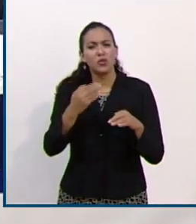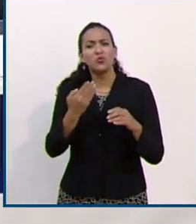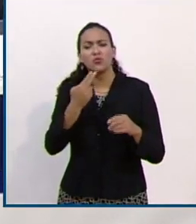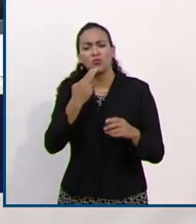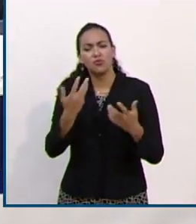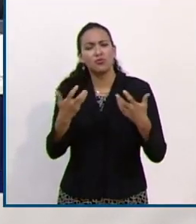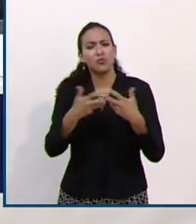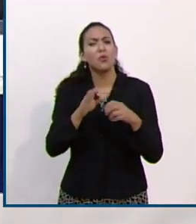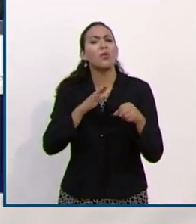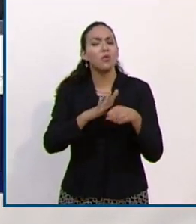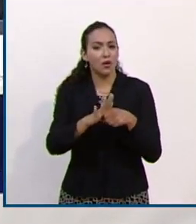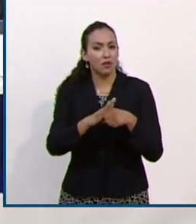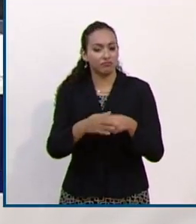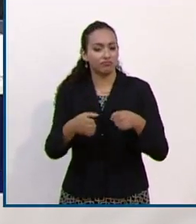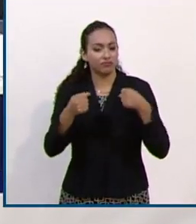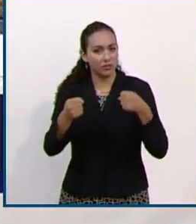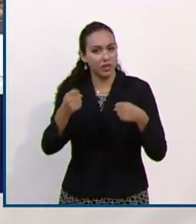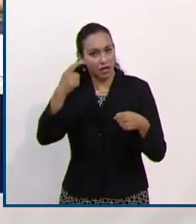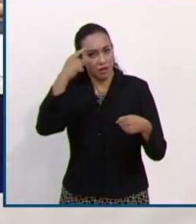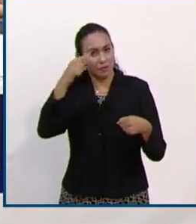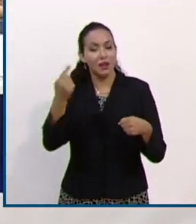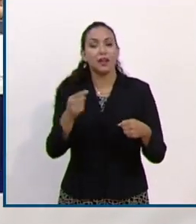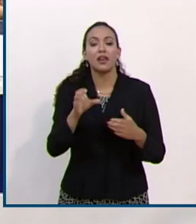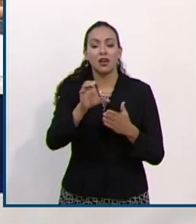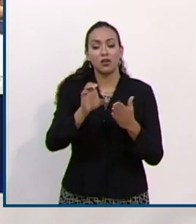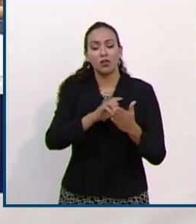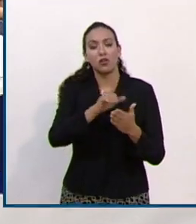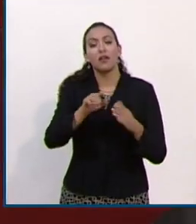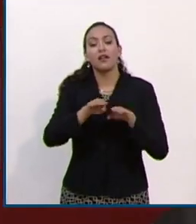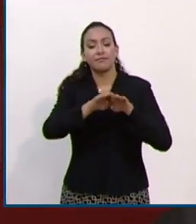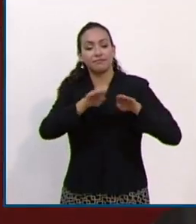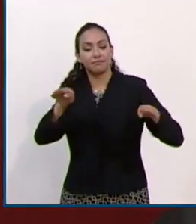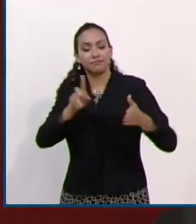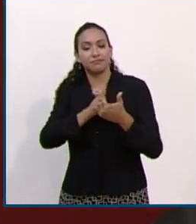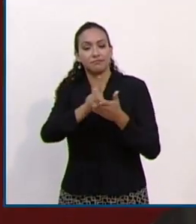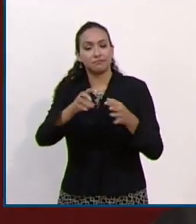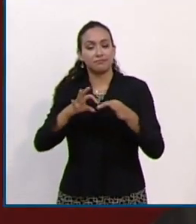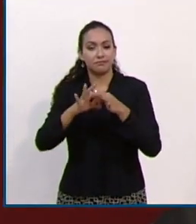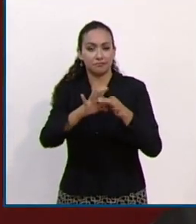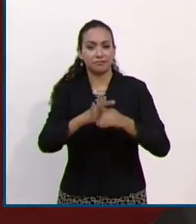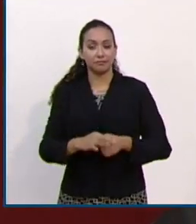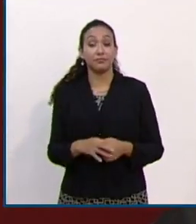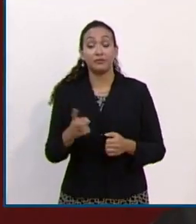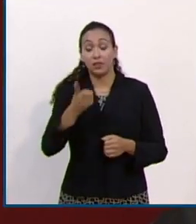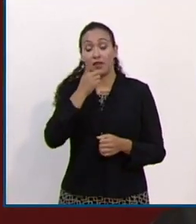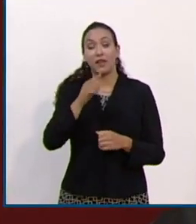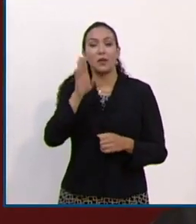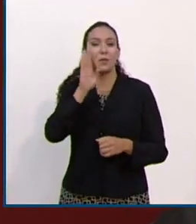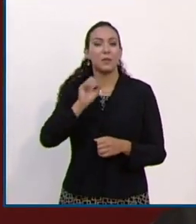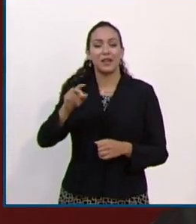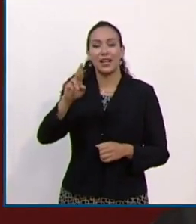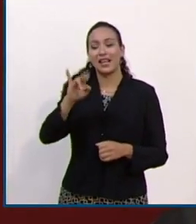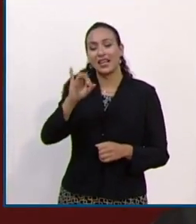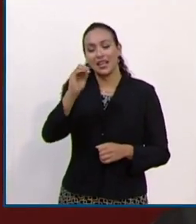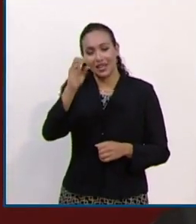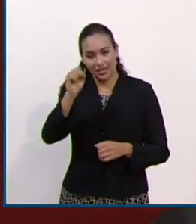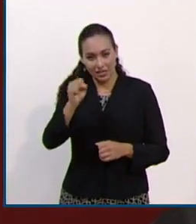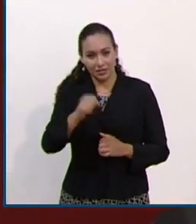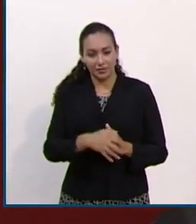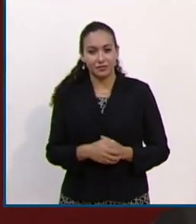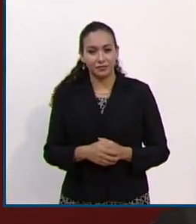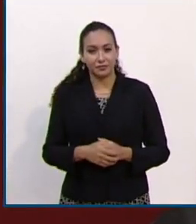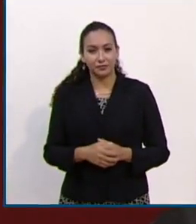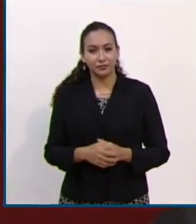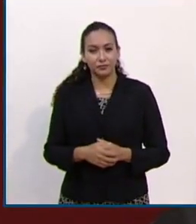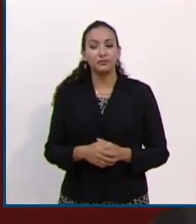determinante para fortalecer el Estado constitucional democrático de derecho. Así lo indicó la ministra Ana Margarita Ríos Farjat